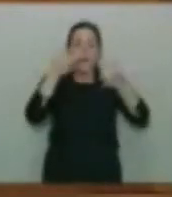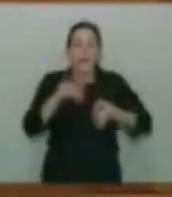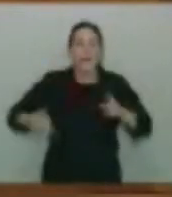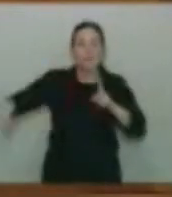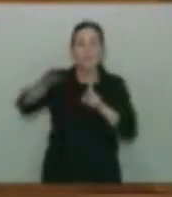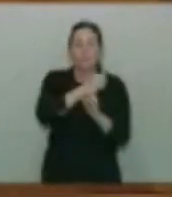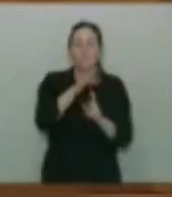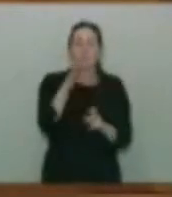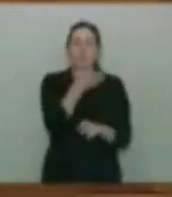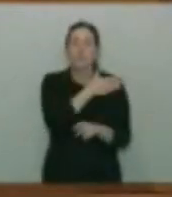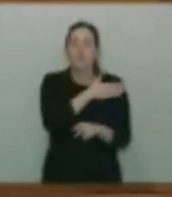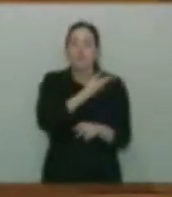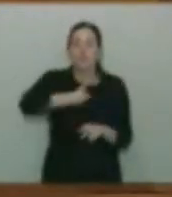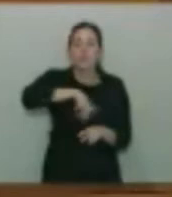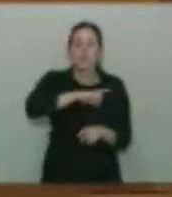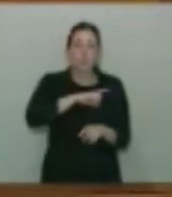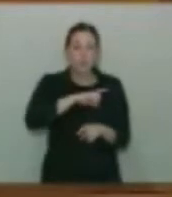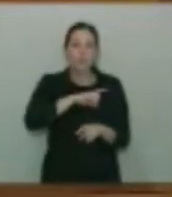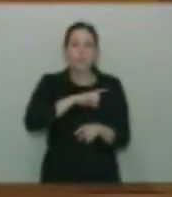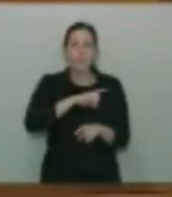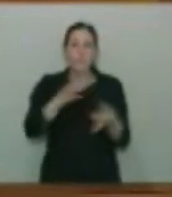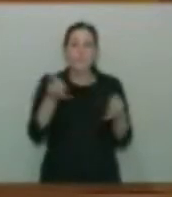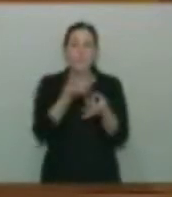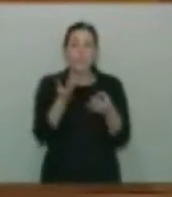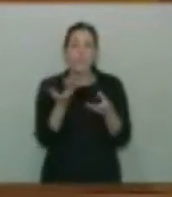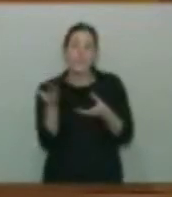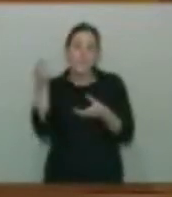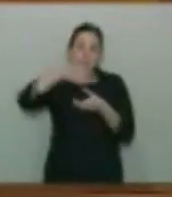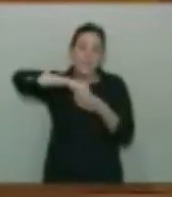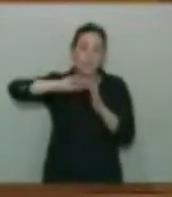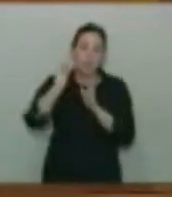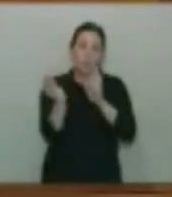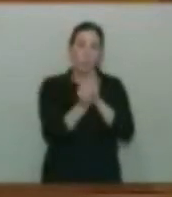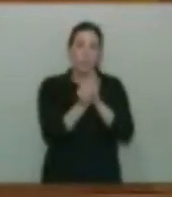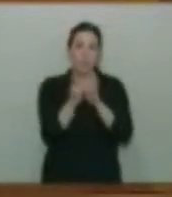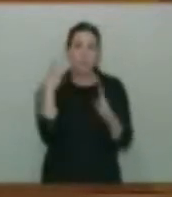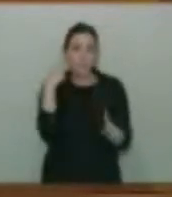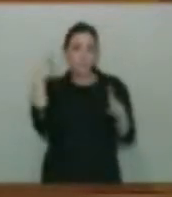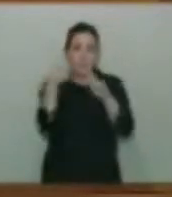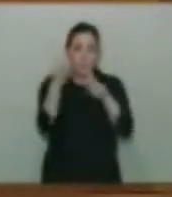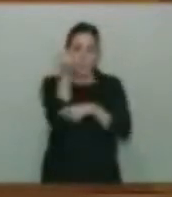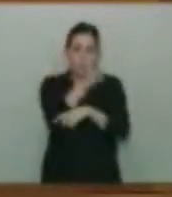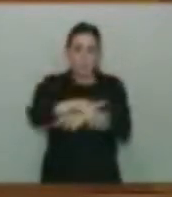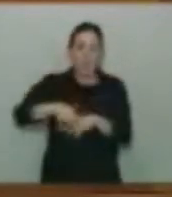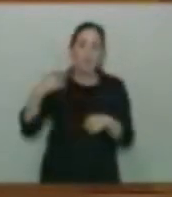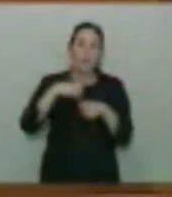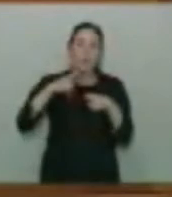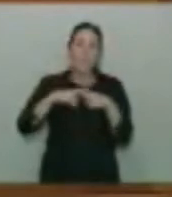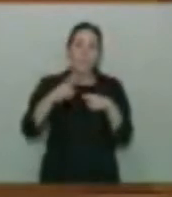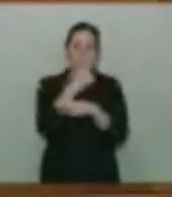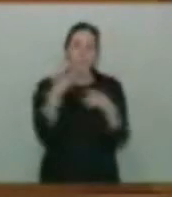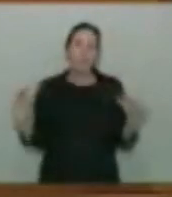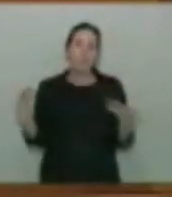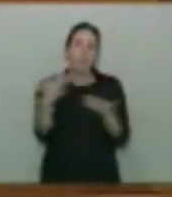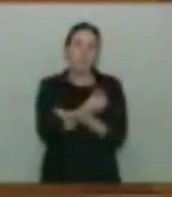es fundamental que se incluya este enfoque transversal en todas las políticas públicas, especialmente en aquellas que se dirigen a las